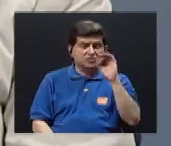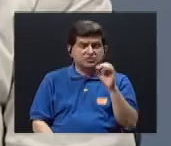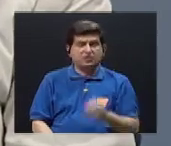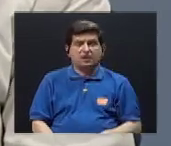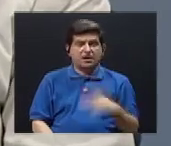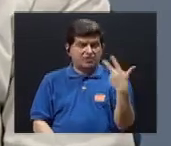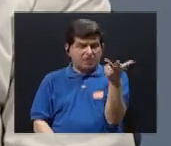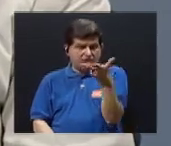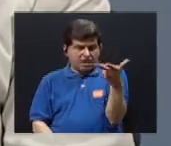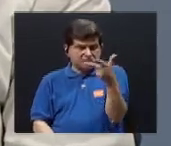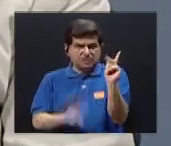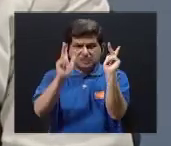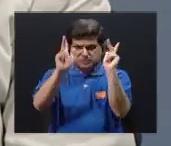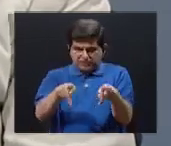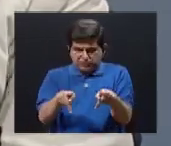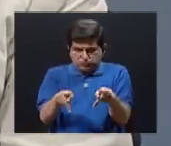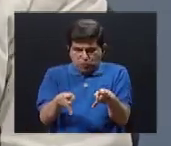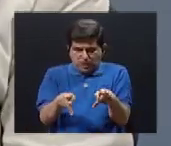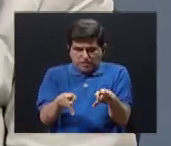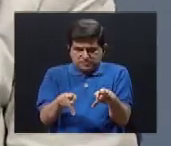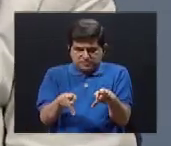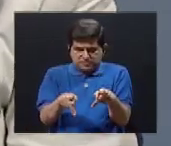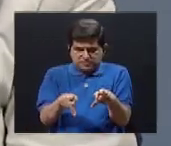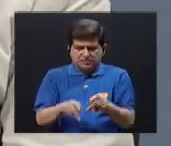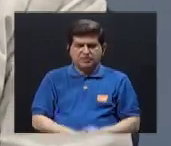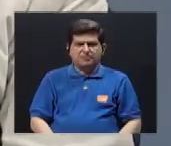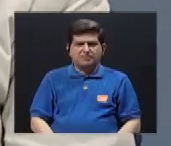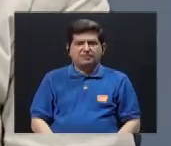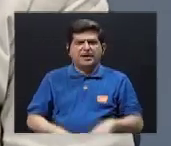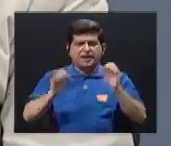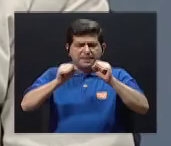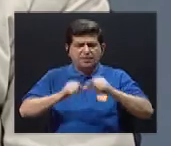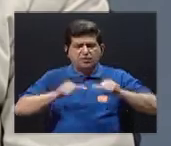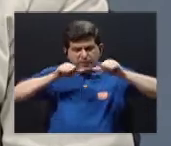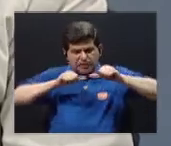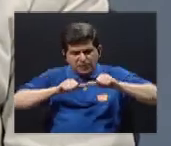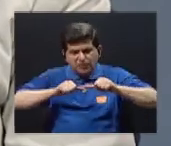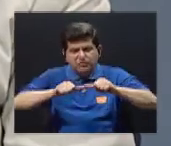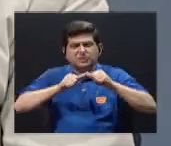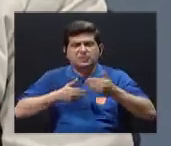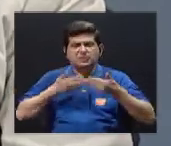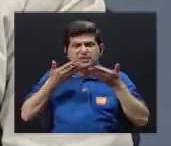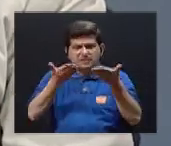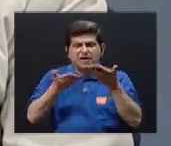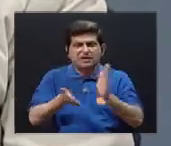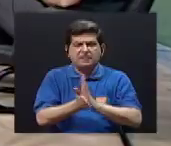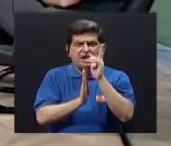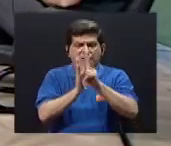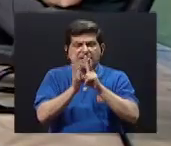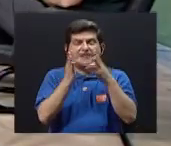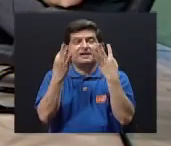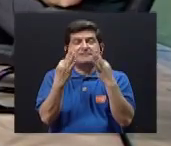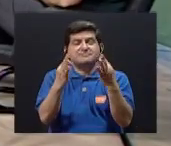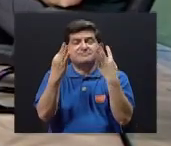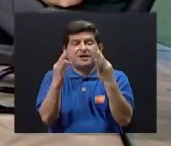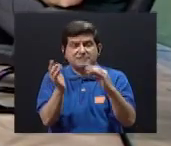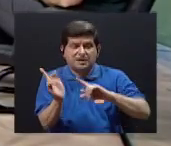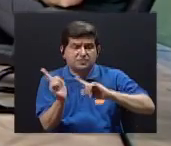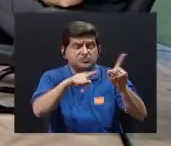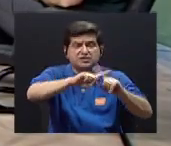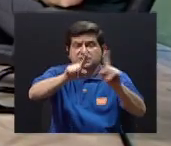a estos personajes y los conductores del documental, Juan Manuel? Tratamos de ir